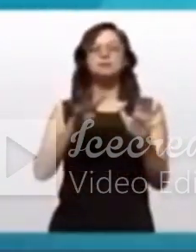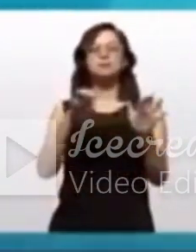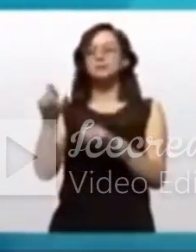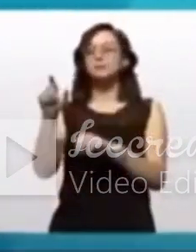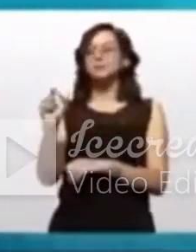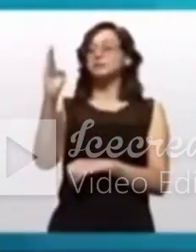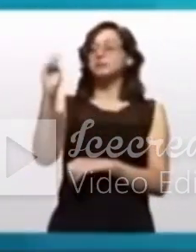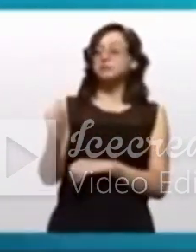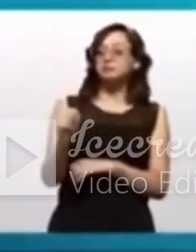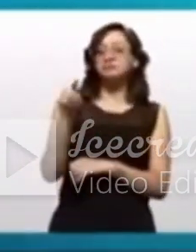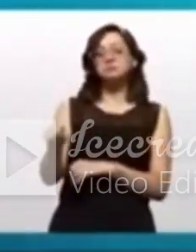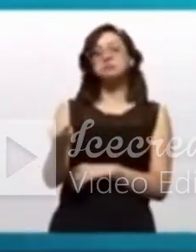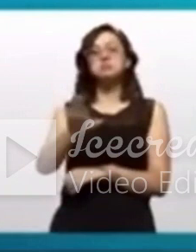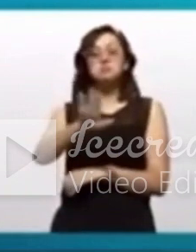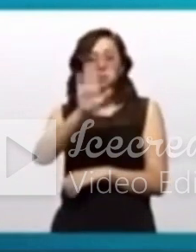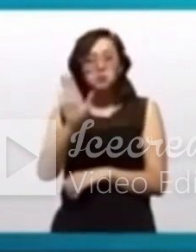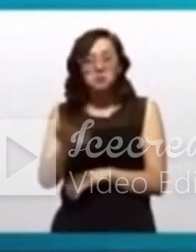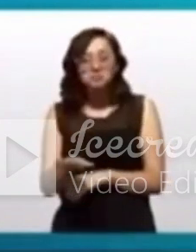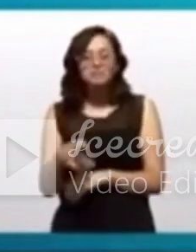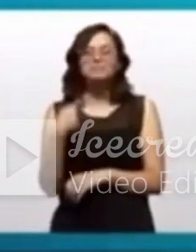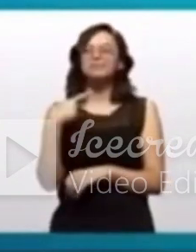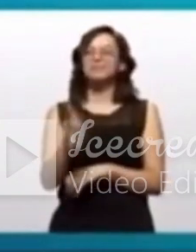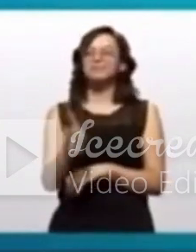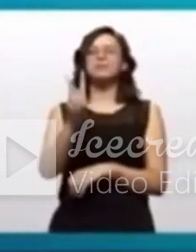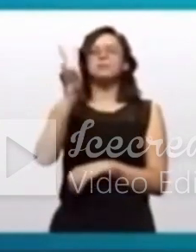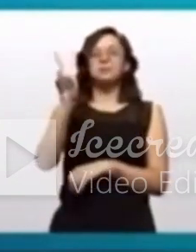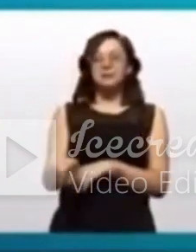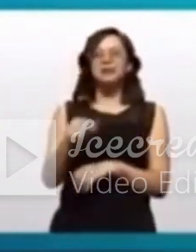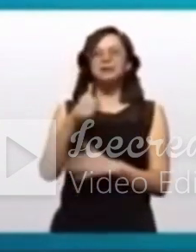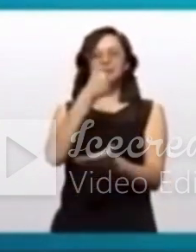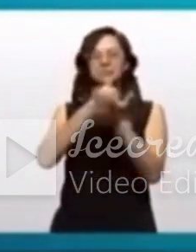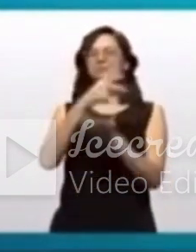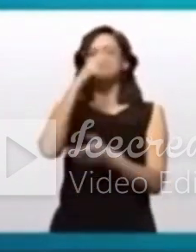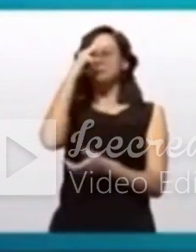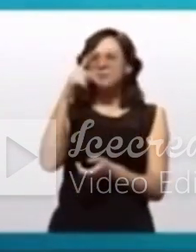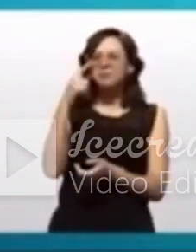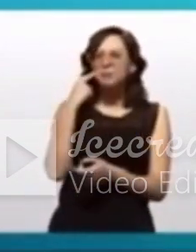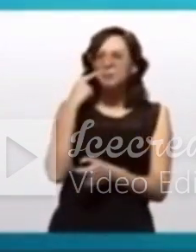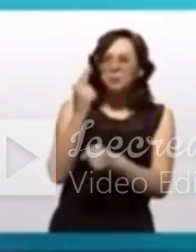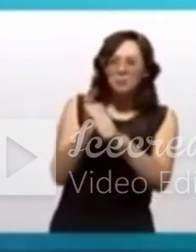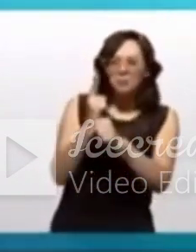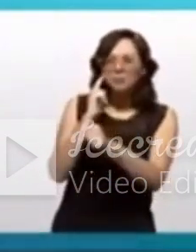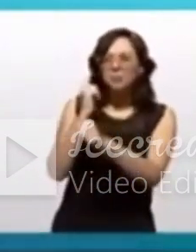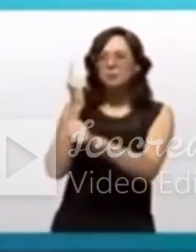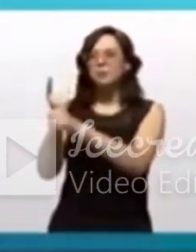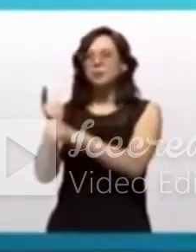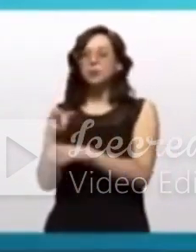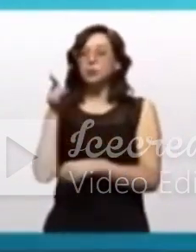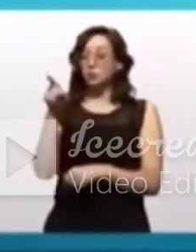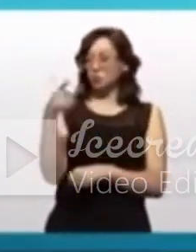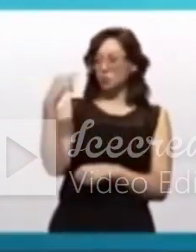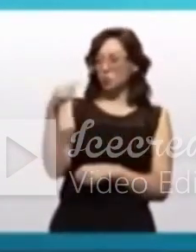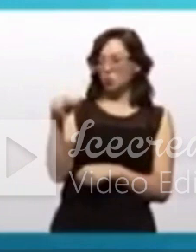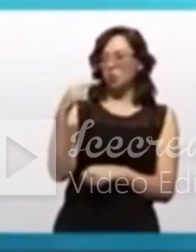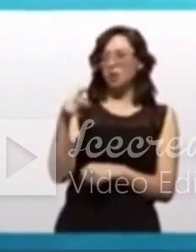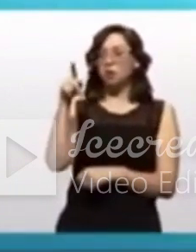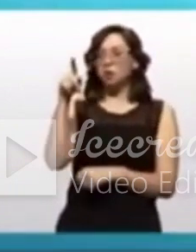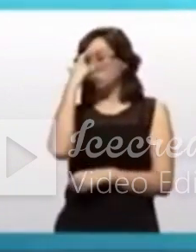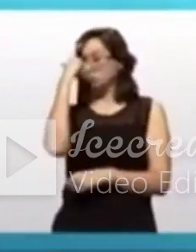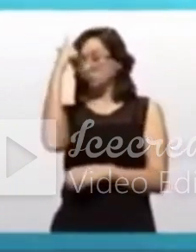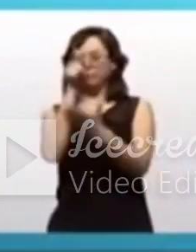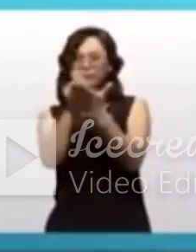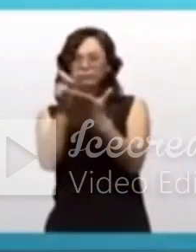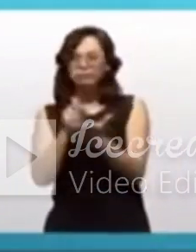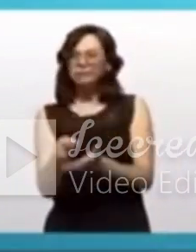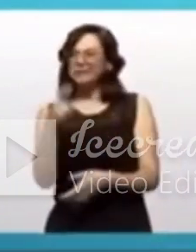dicen que ya pasó a mejor vida, pero en realidad se la ha visto en Ciudad de México. Un halo de misterio envolvía tu nombre y tu obra. Parecía